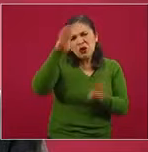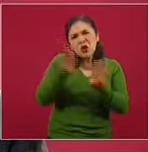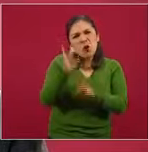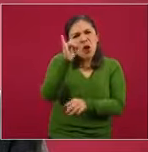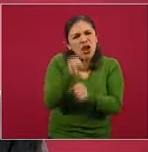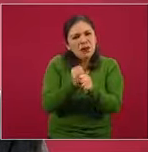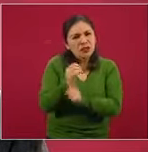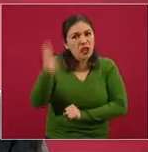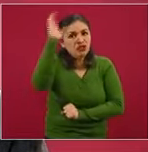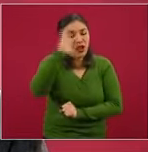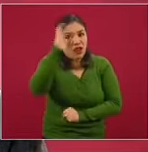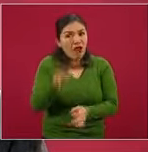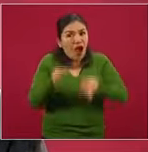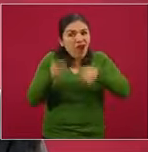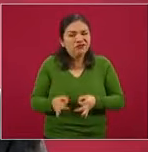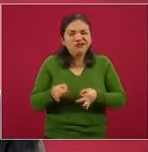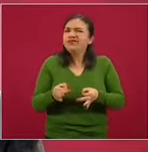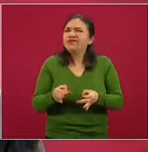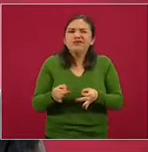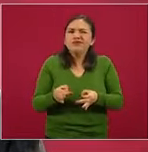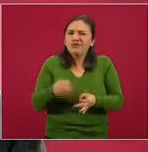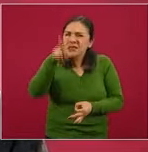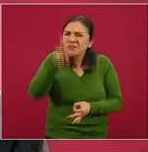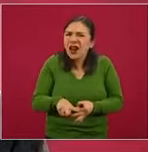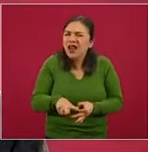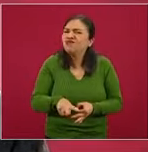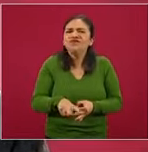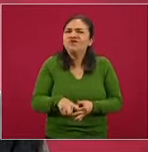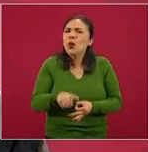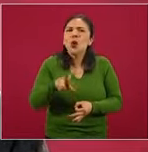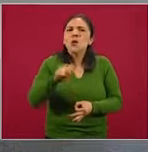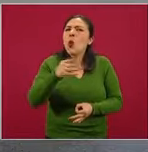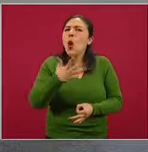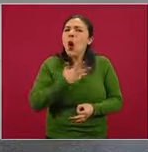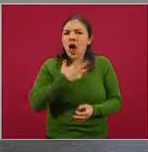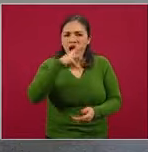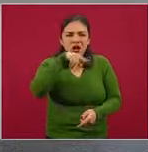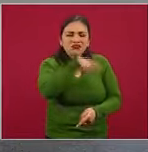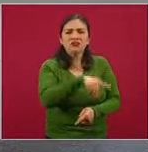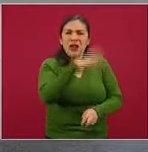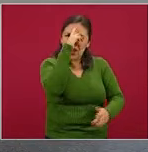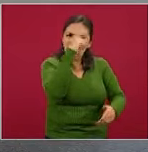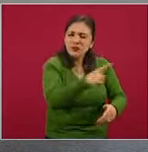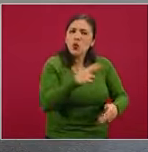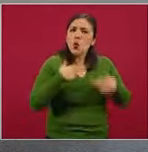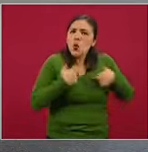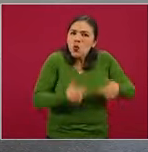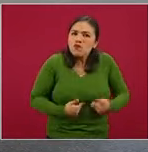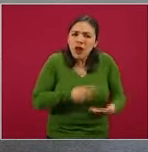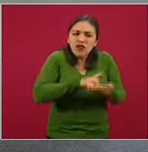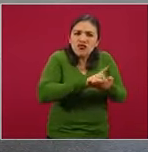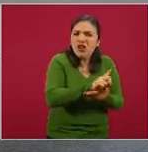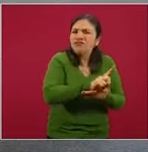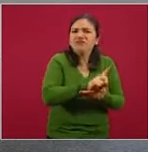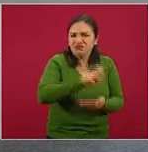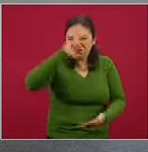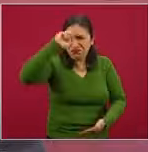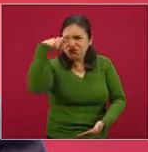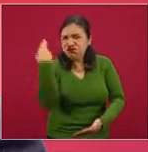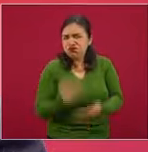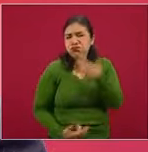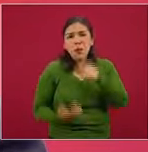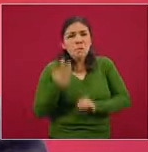investigación científica, pero obviamente violatorios de cualquier principio de humanismo, de derechos que